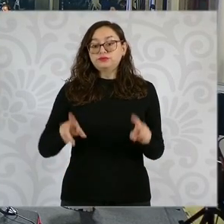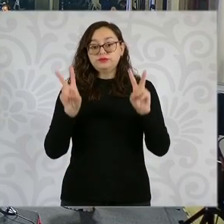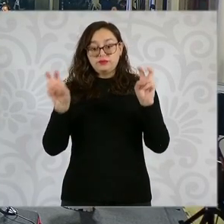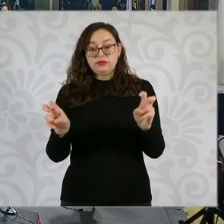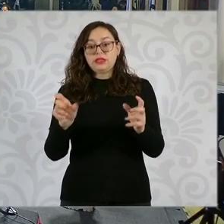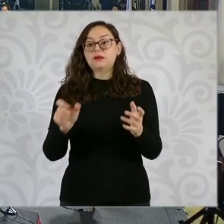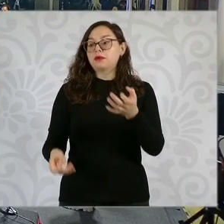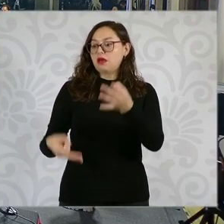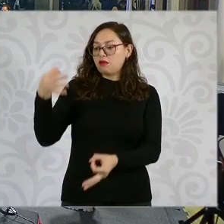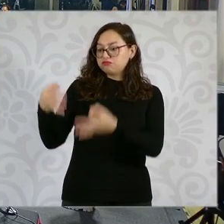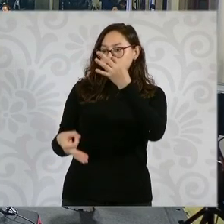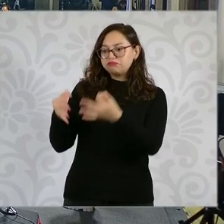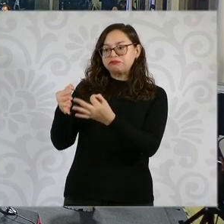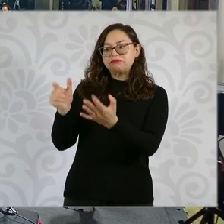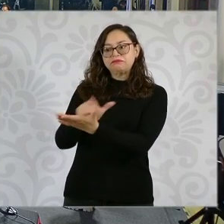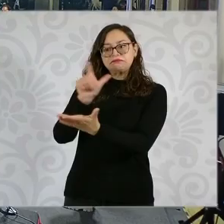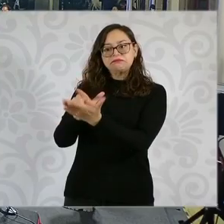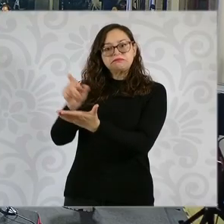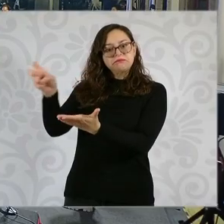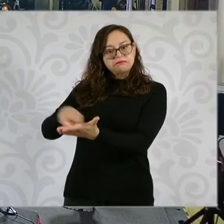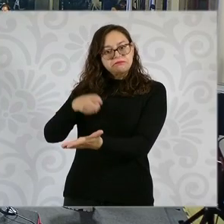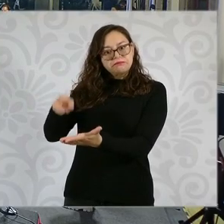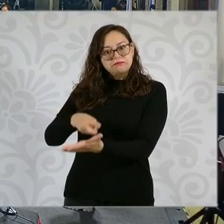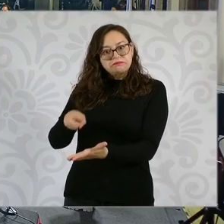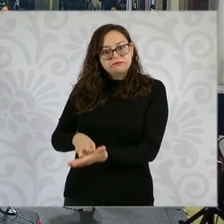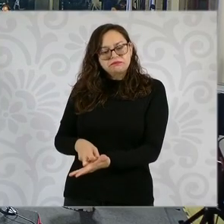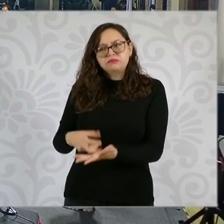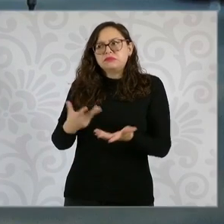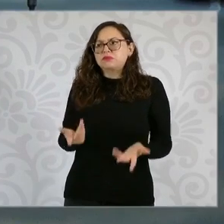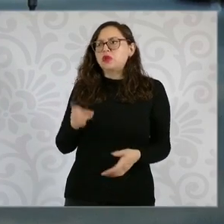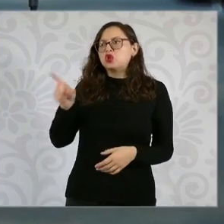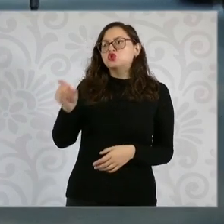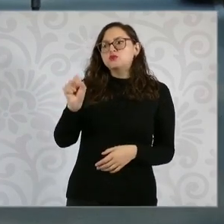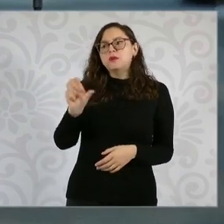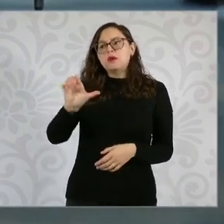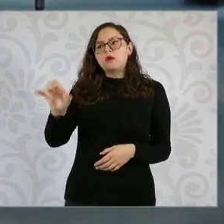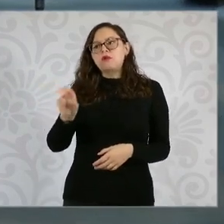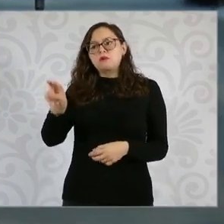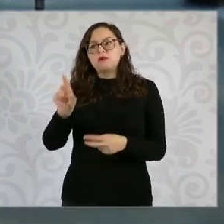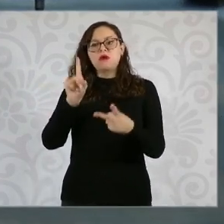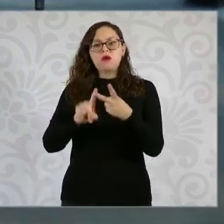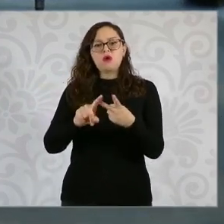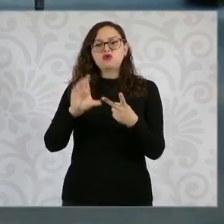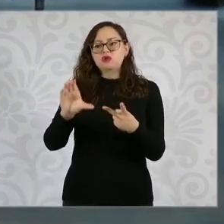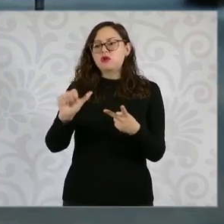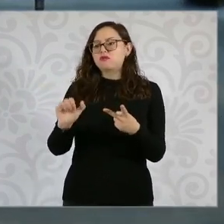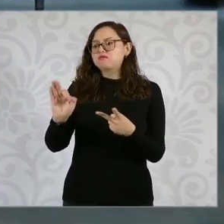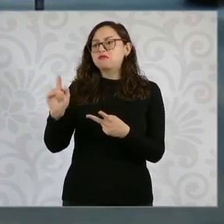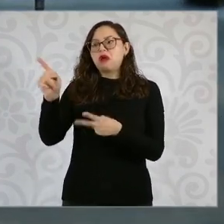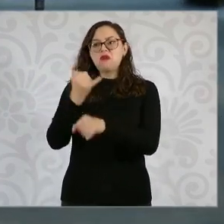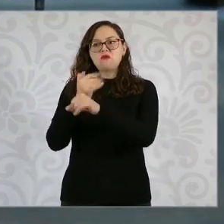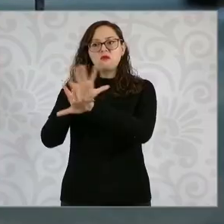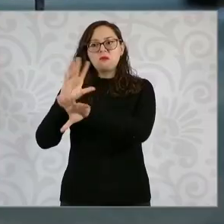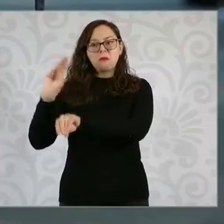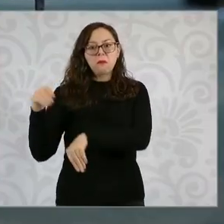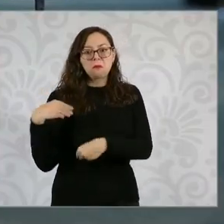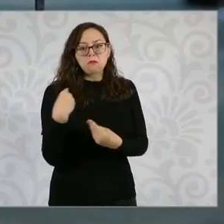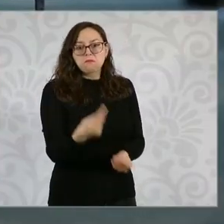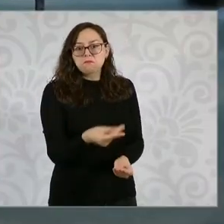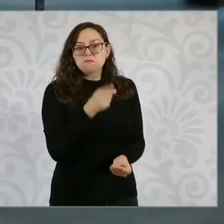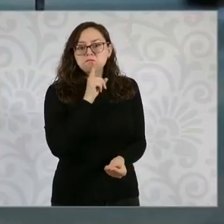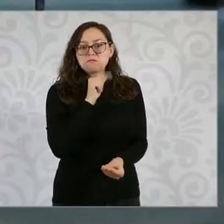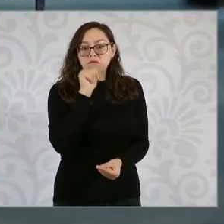Judicial, que si la Suprema Corte y el Consejo de la Judicatura no entrega la información que se está solicitando, de